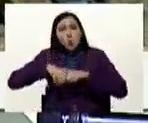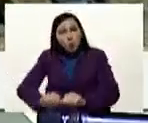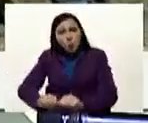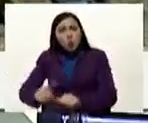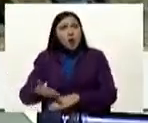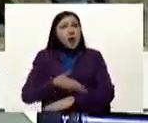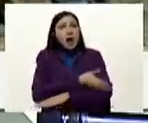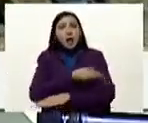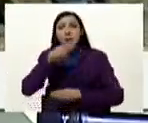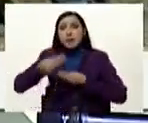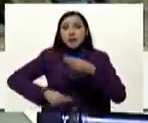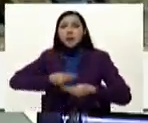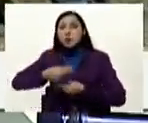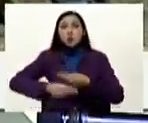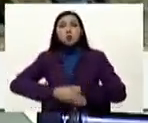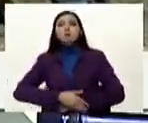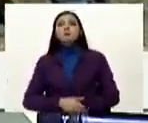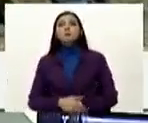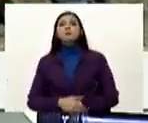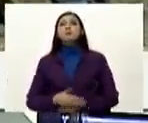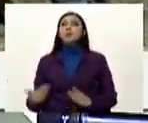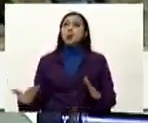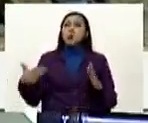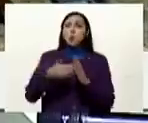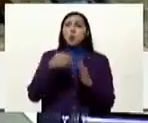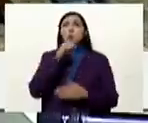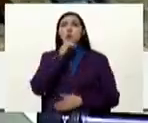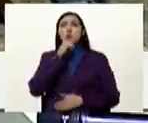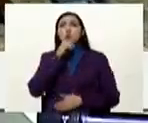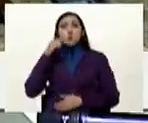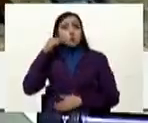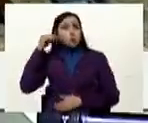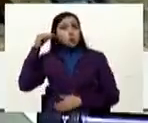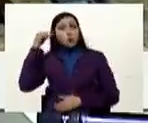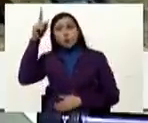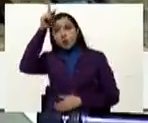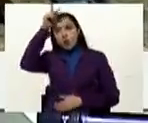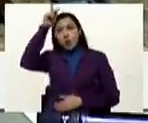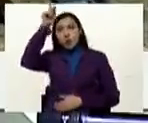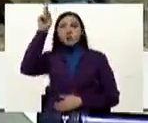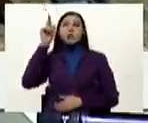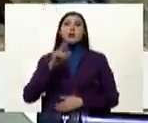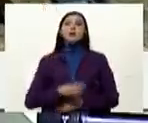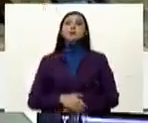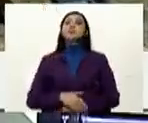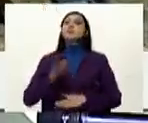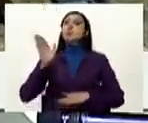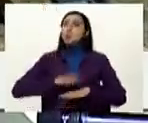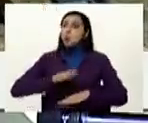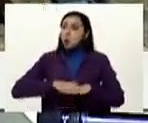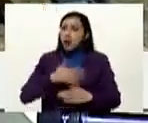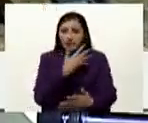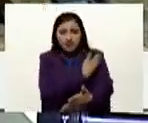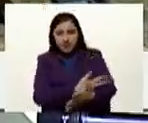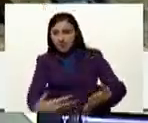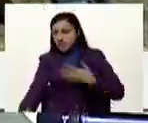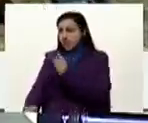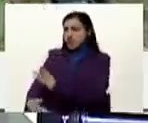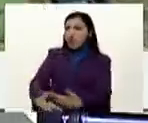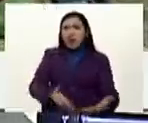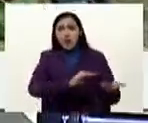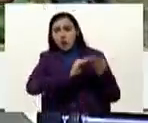cometió contra nuestros abuelos y nuestras abuelas, porque sangre india corre por